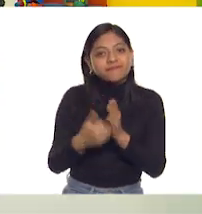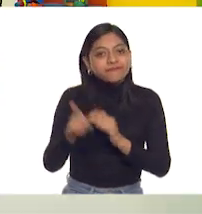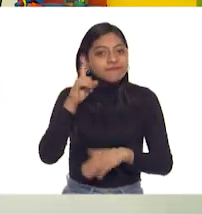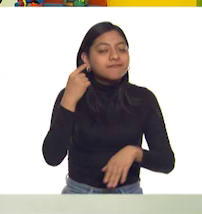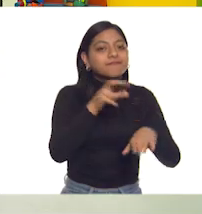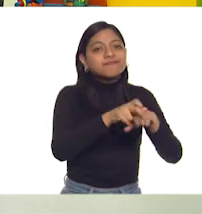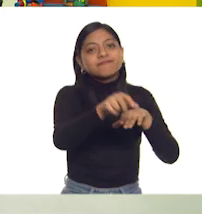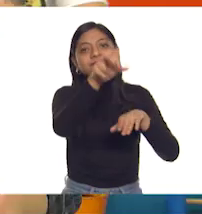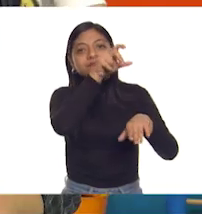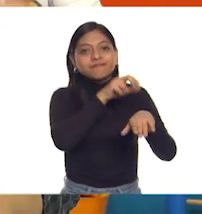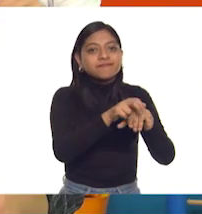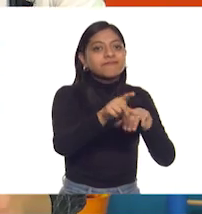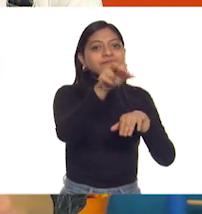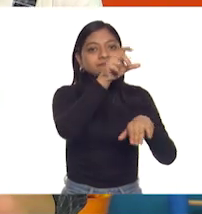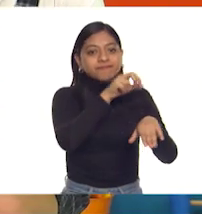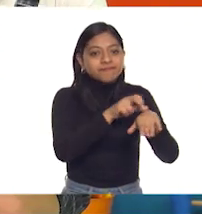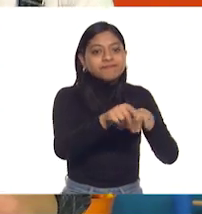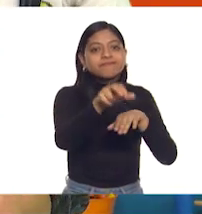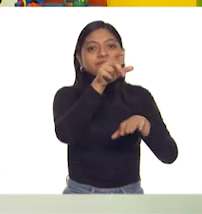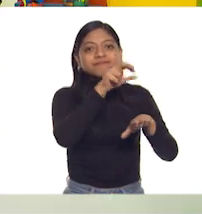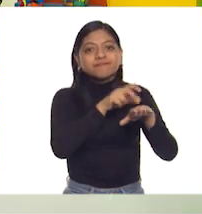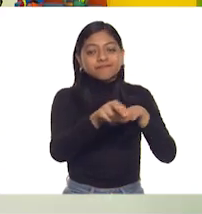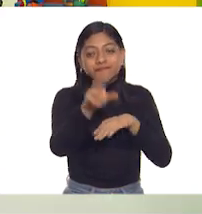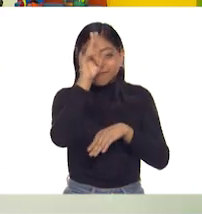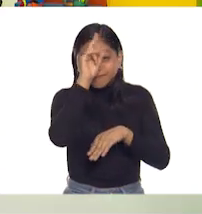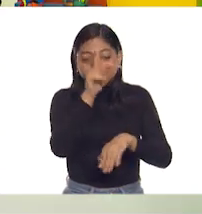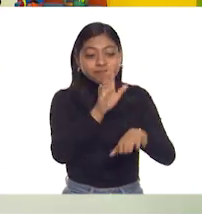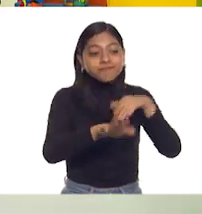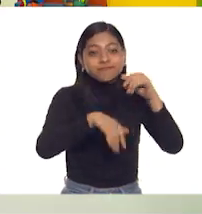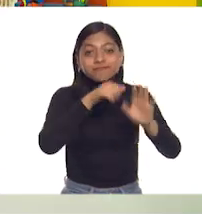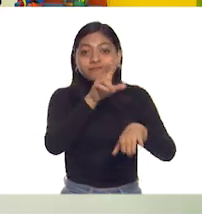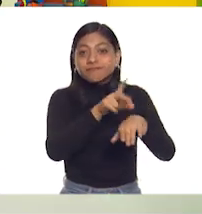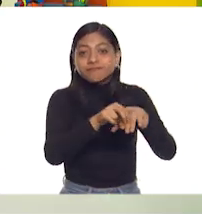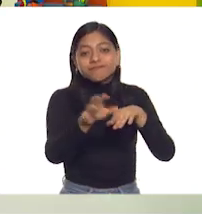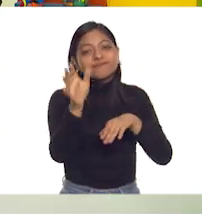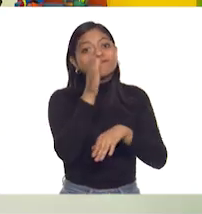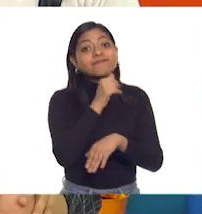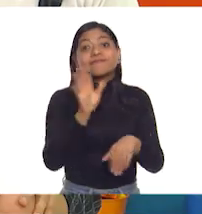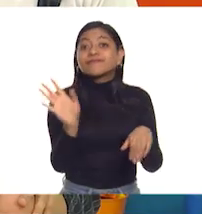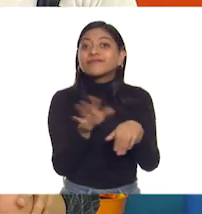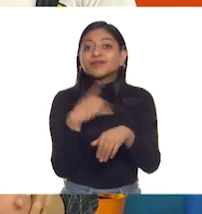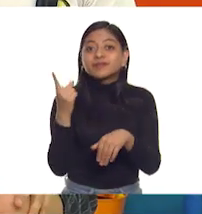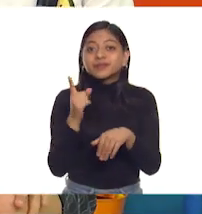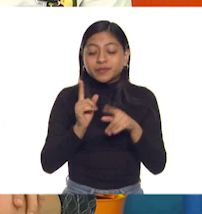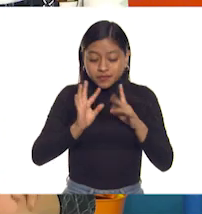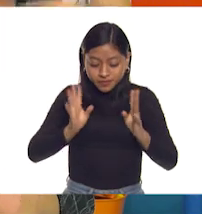La cucaracha, ya no puede caminar. ¿Por qué no tiene? ¿Por qué le falta?